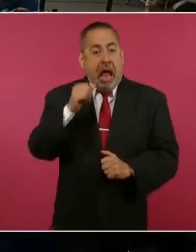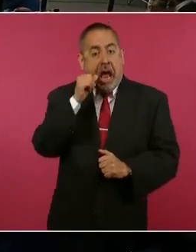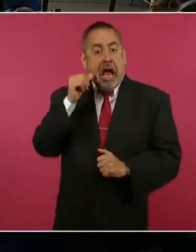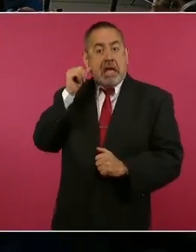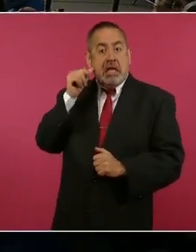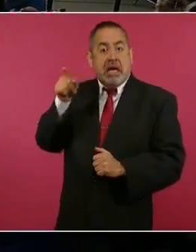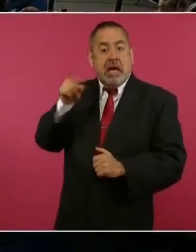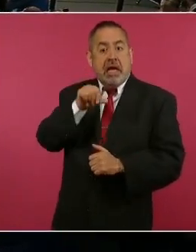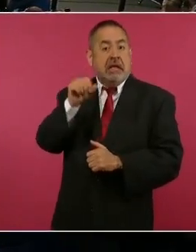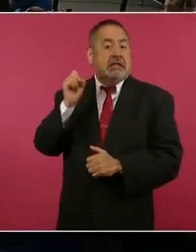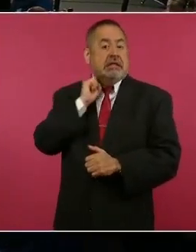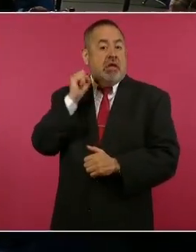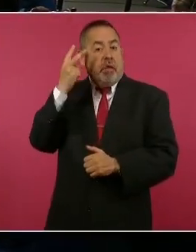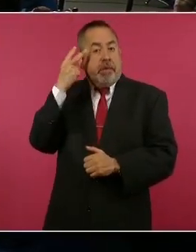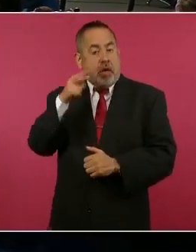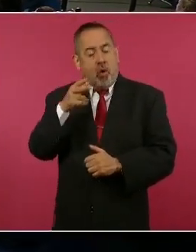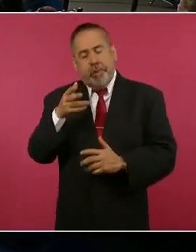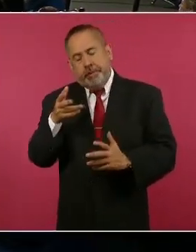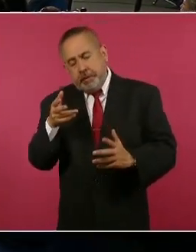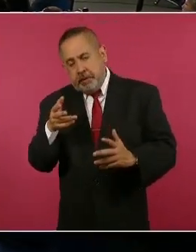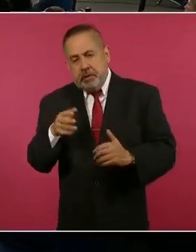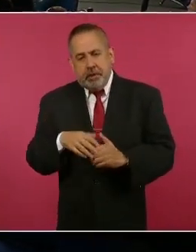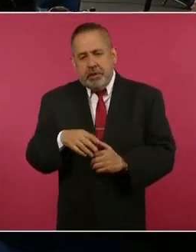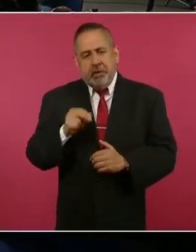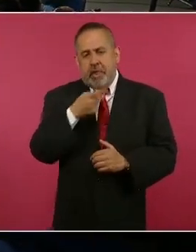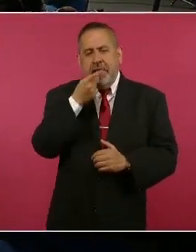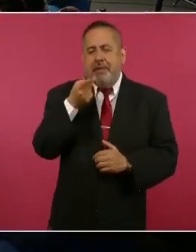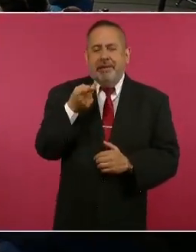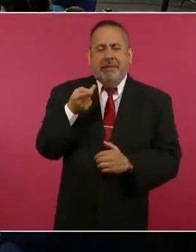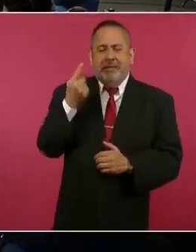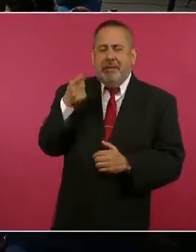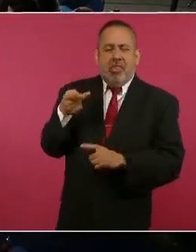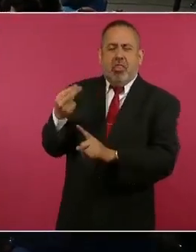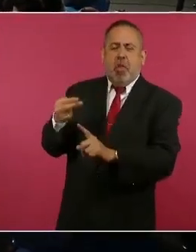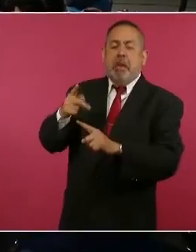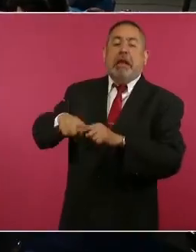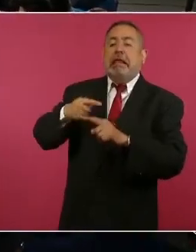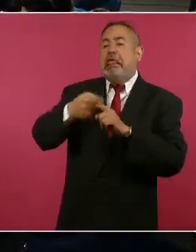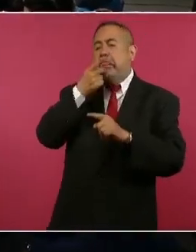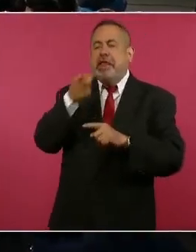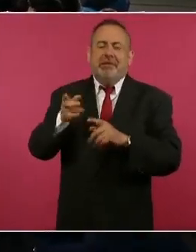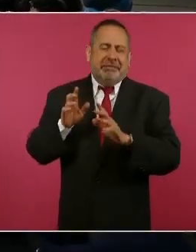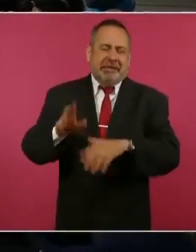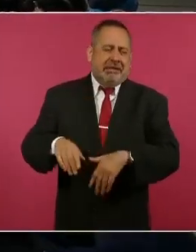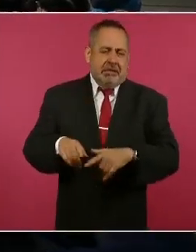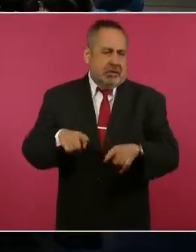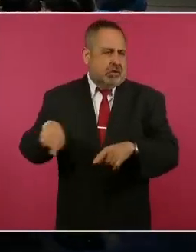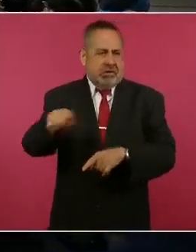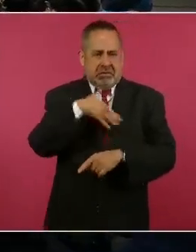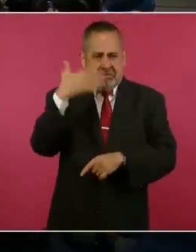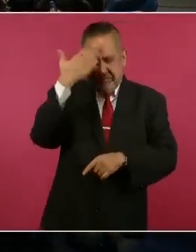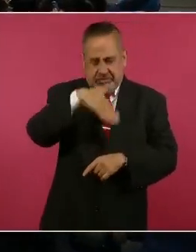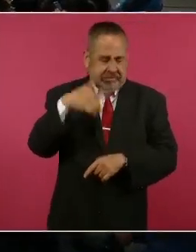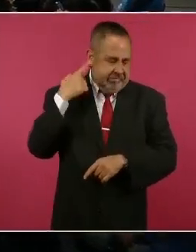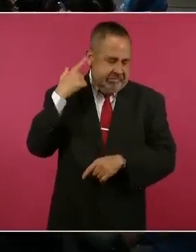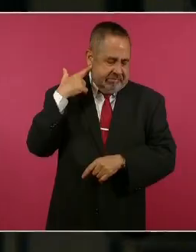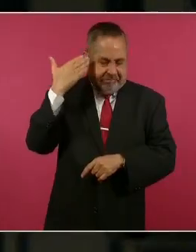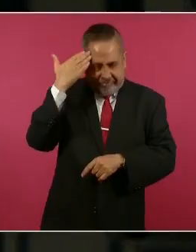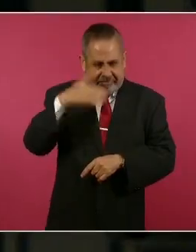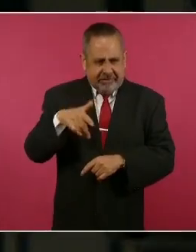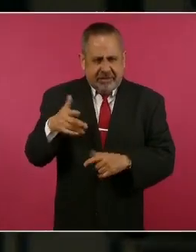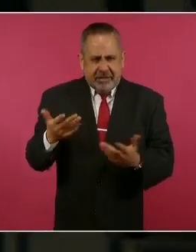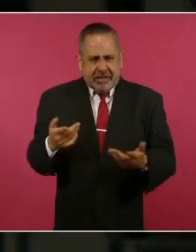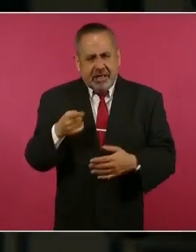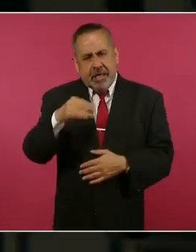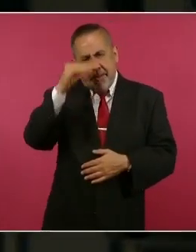en el Senado de la República. Tampoco tiene caso mencionar ni el nombre ni lo dicho ahí, creo que todos ya lo conocemos. ¿Cuál